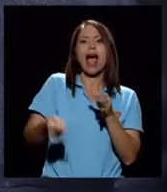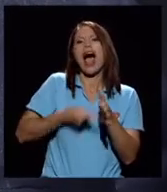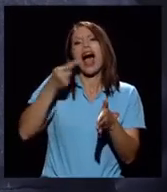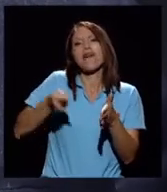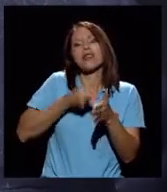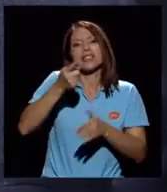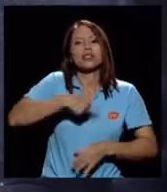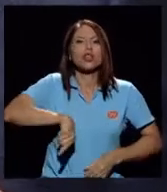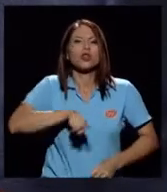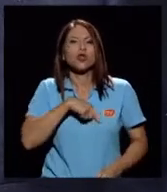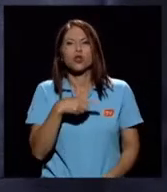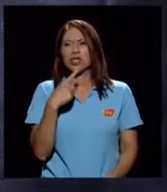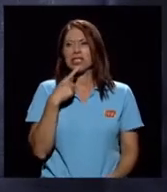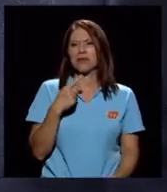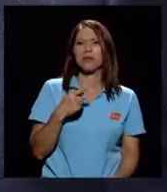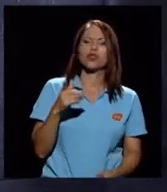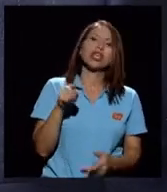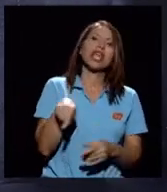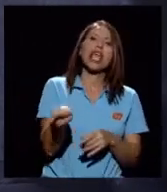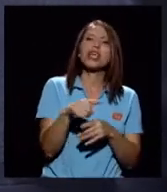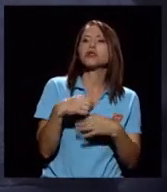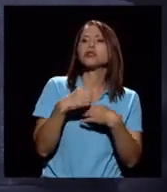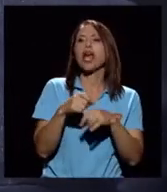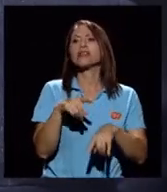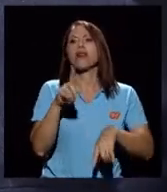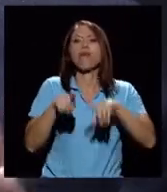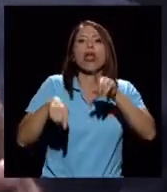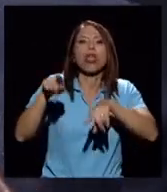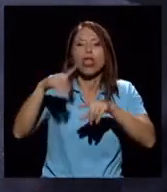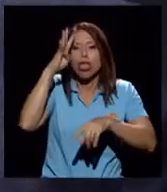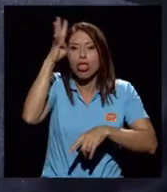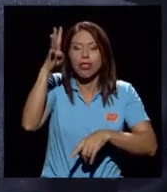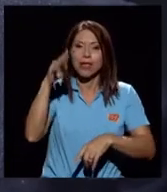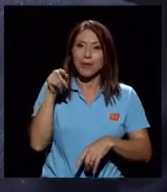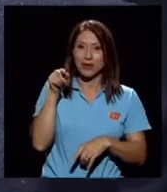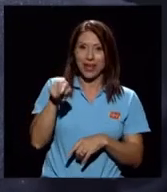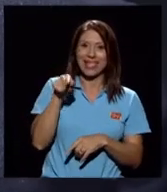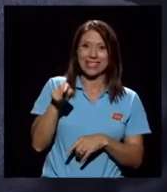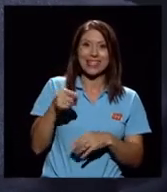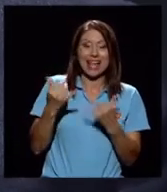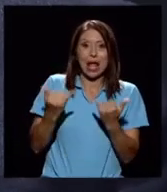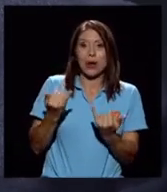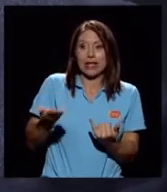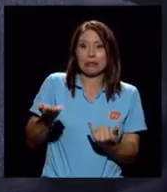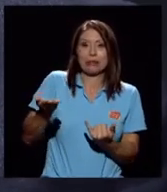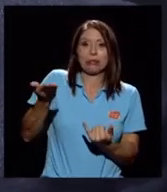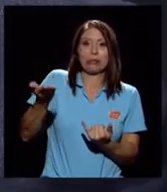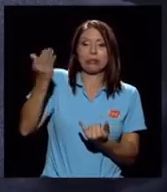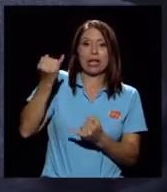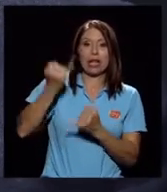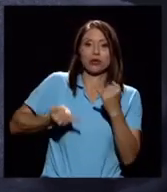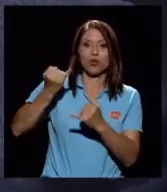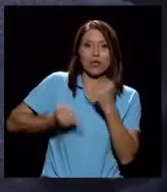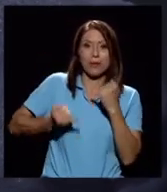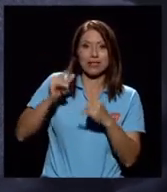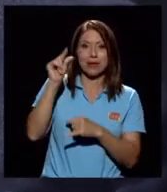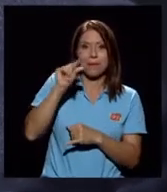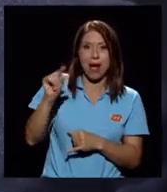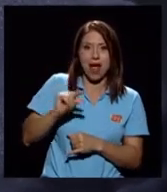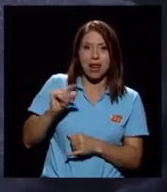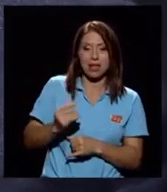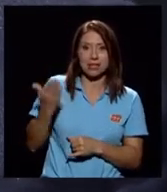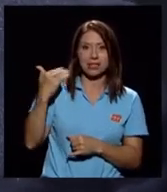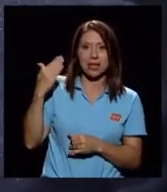mal talante decimos que es especulativa verdad y bueno es la que se ha incrementado en los últimos en las últimas semanas